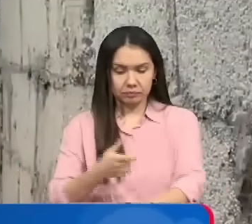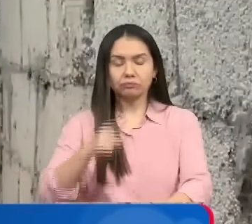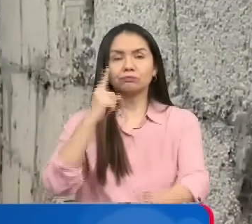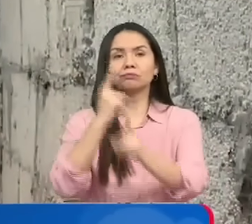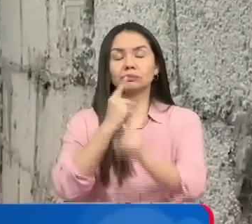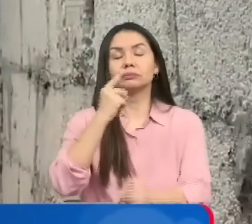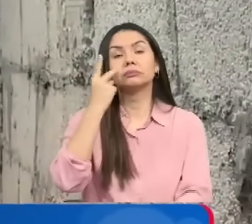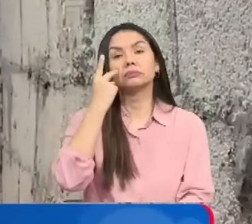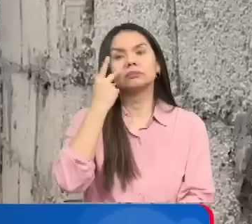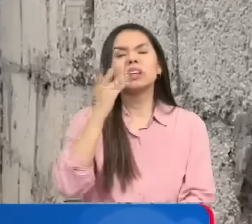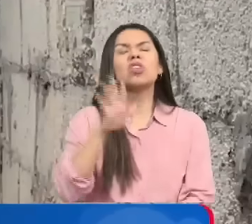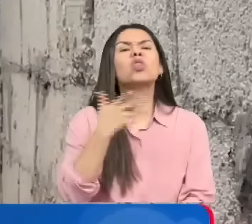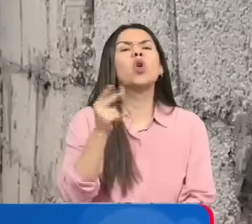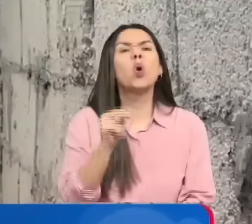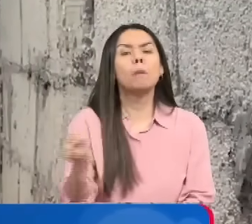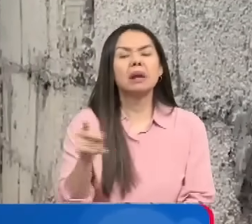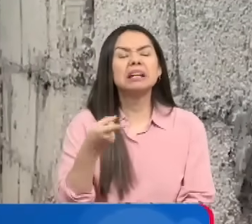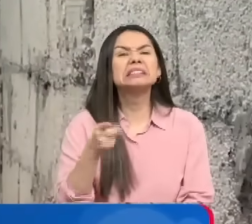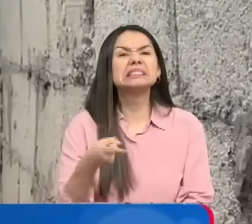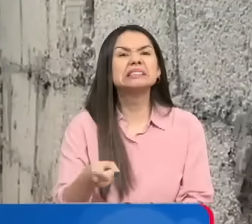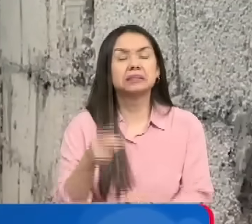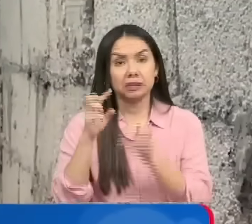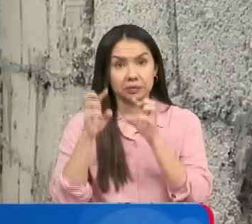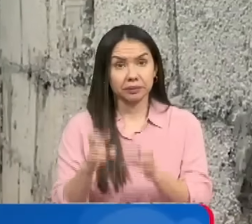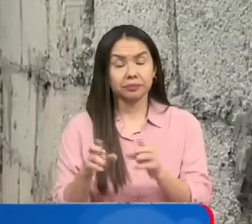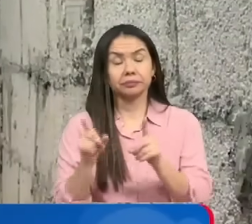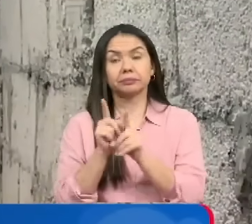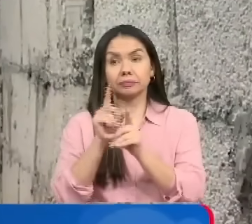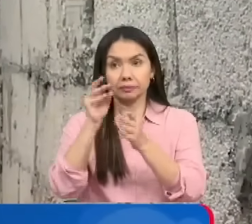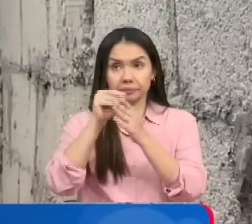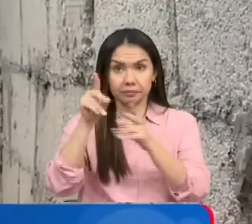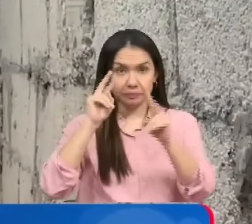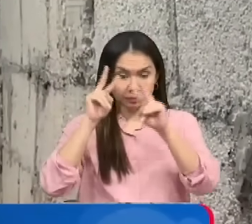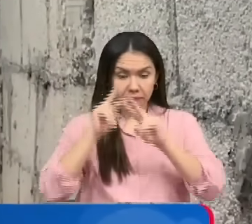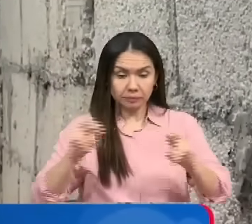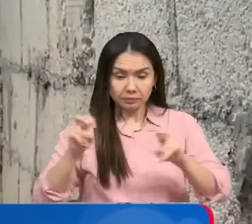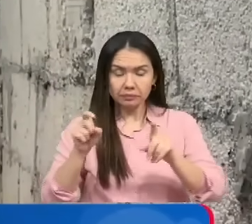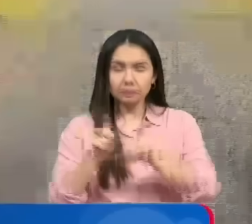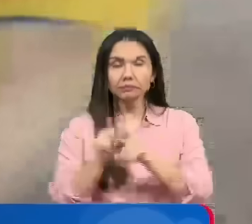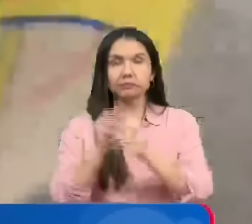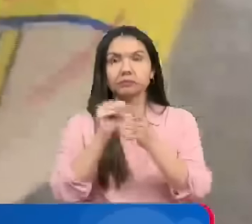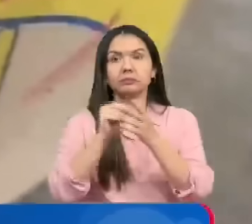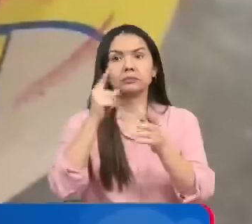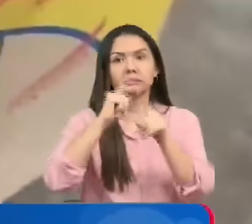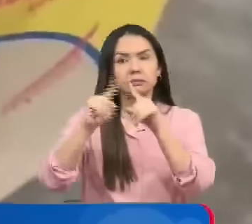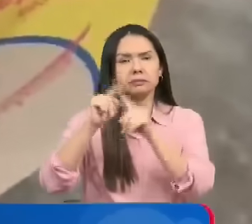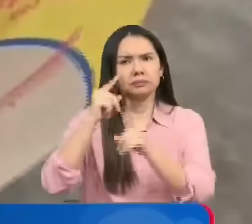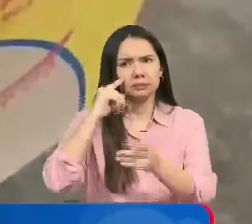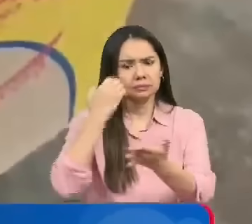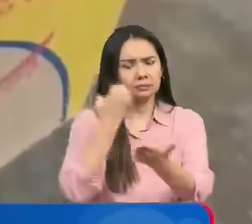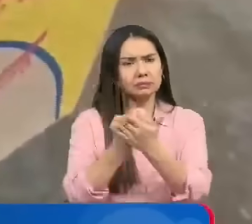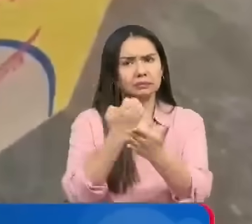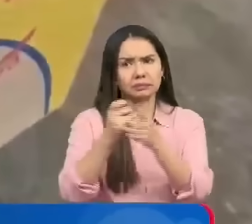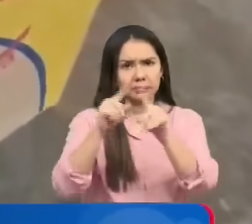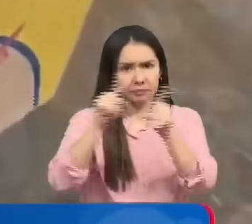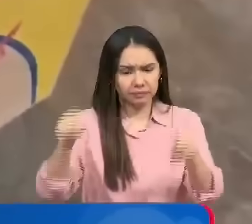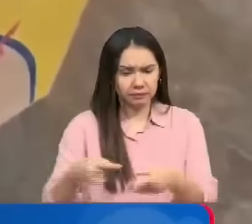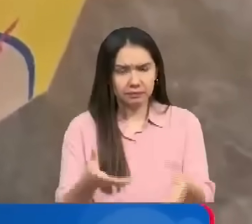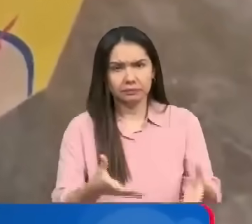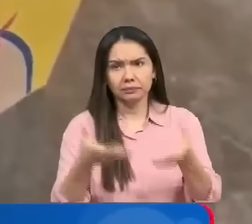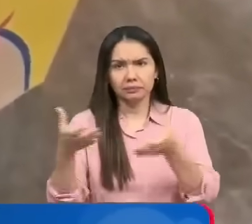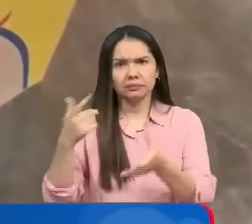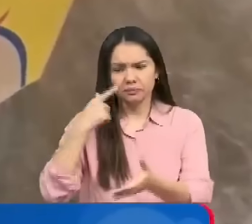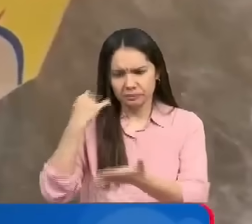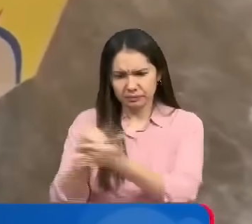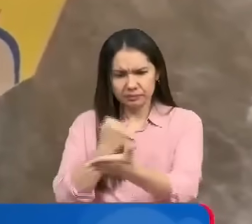la identidad e individualizar a la víctima. Asimismo, durante las diligencias lograron incautar diversos indicios que contribuirán a fortalecer las